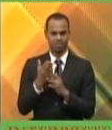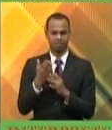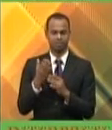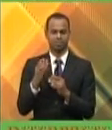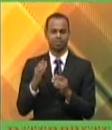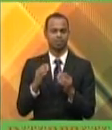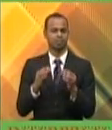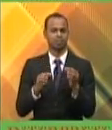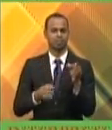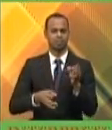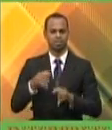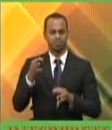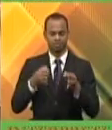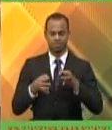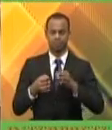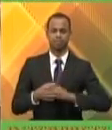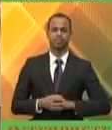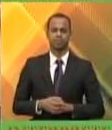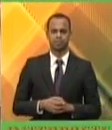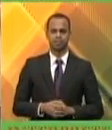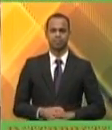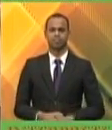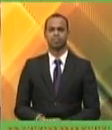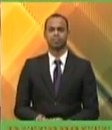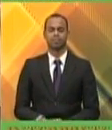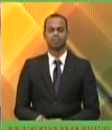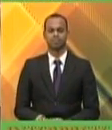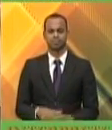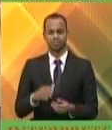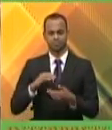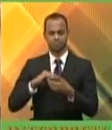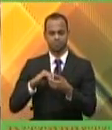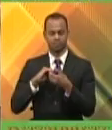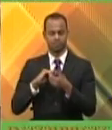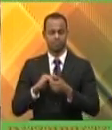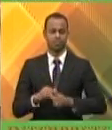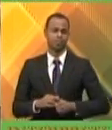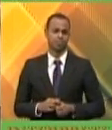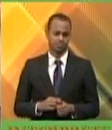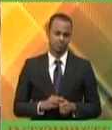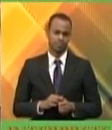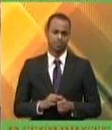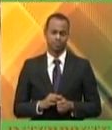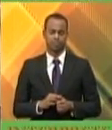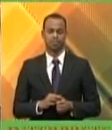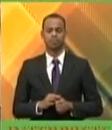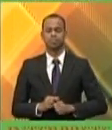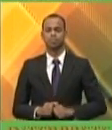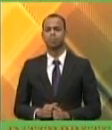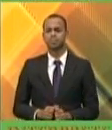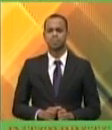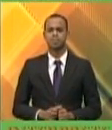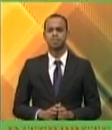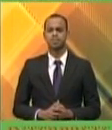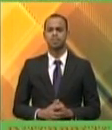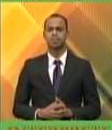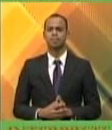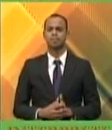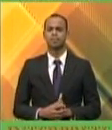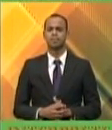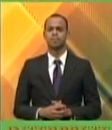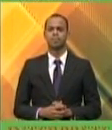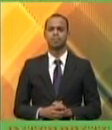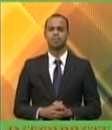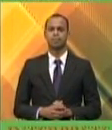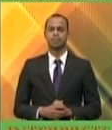justicia verdad sí mismo al del conavi del consejo nacional para la discapacidad entonces